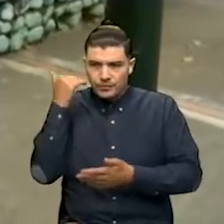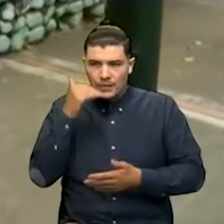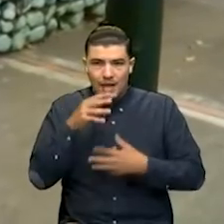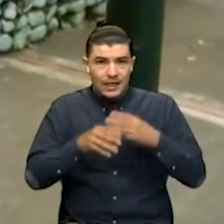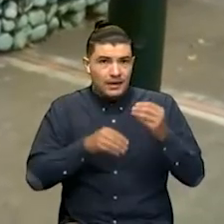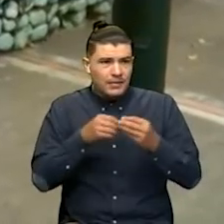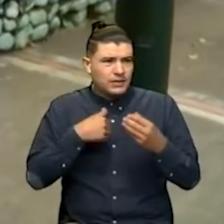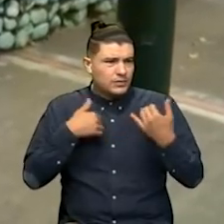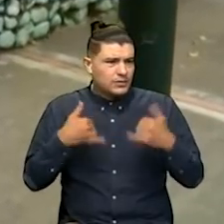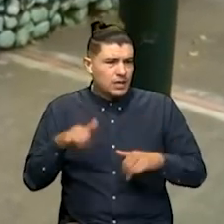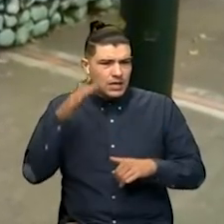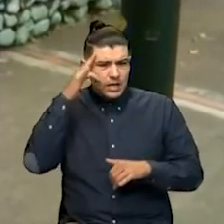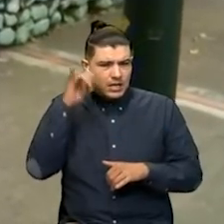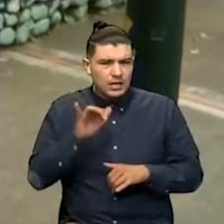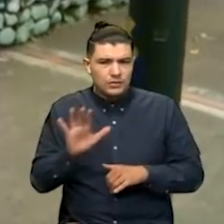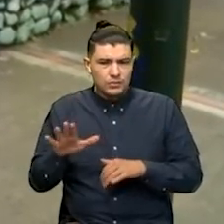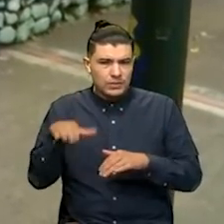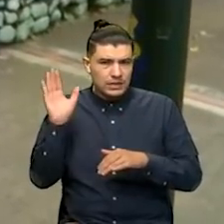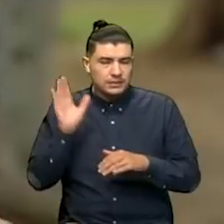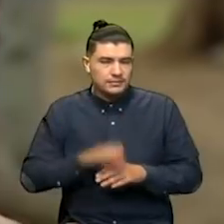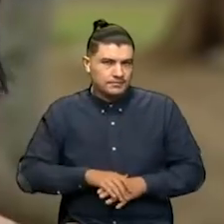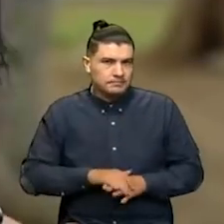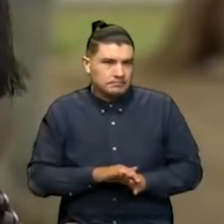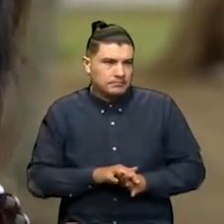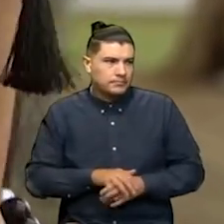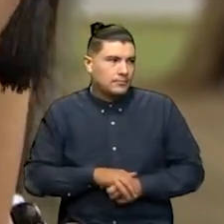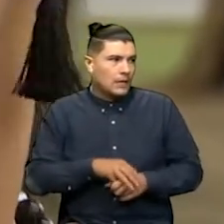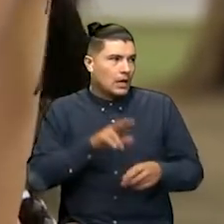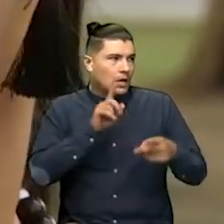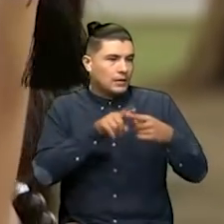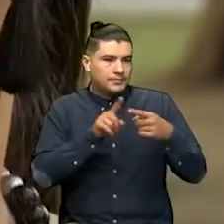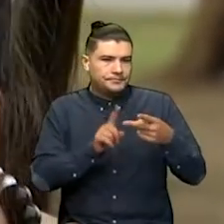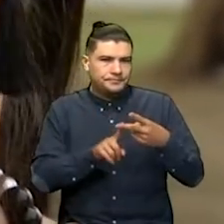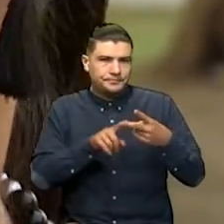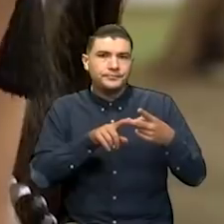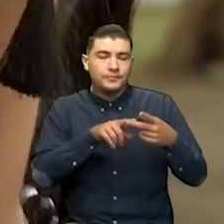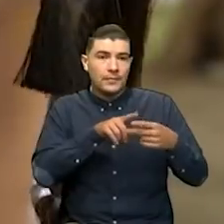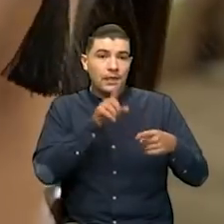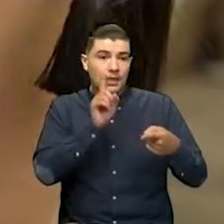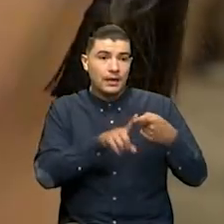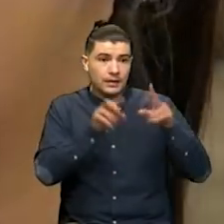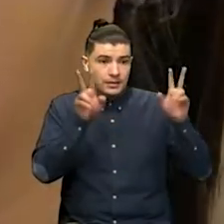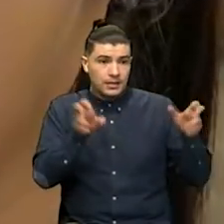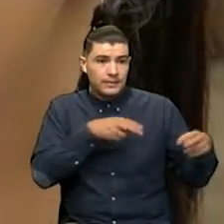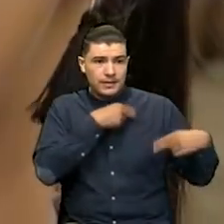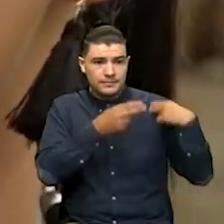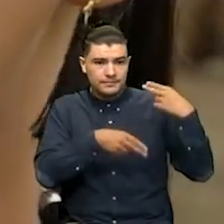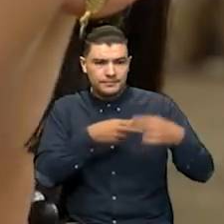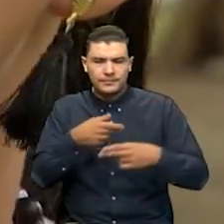Y yo creo que es eso, más que todo. Bueno, hay dos temas acá. Las herencias,